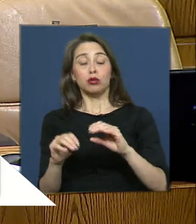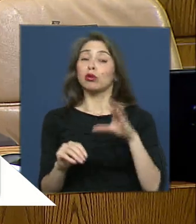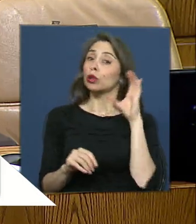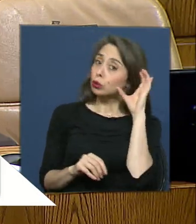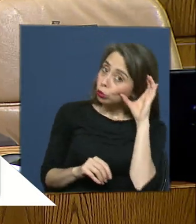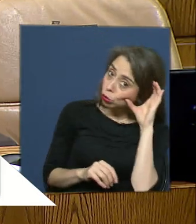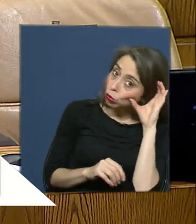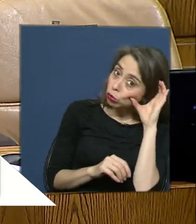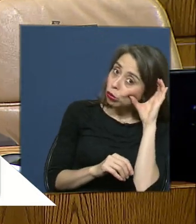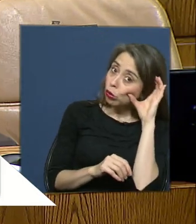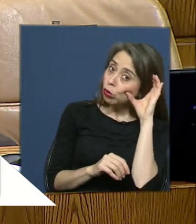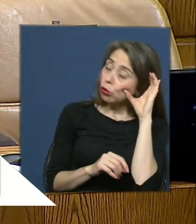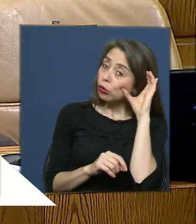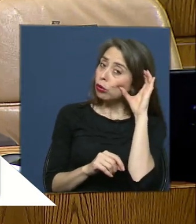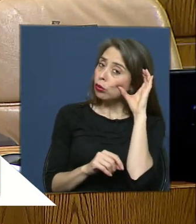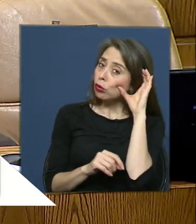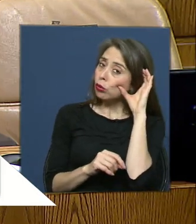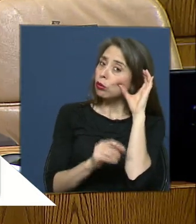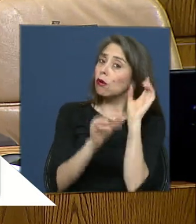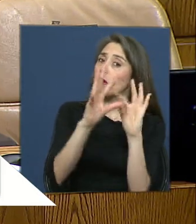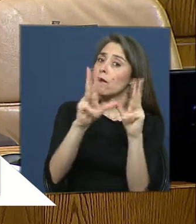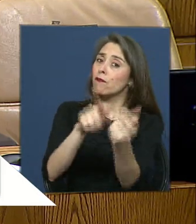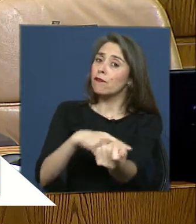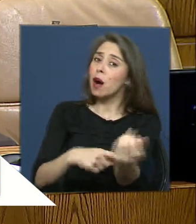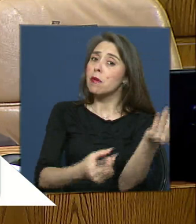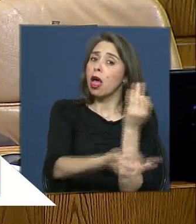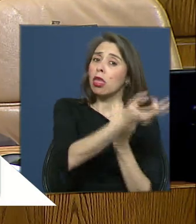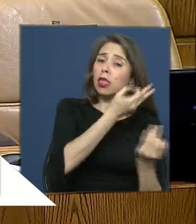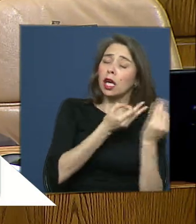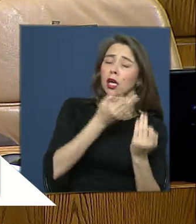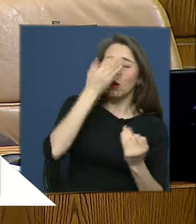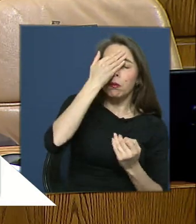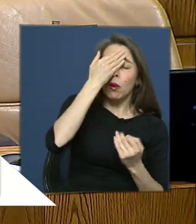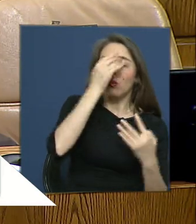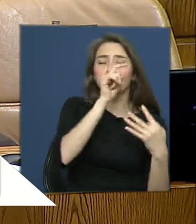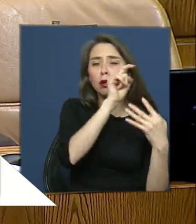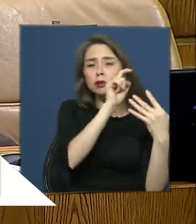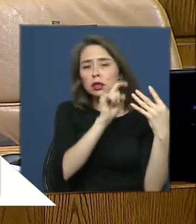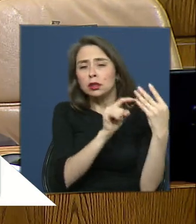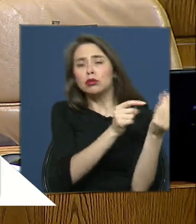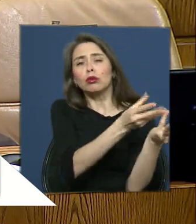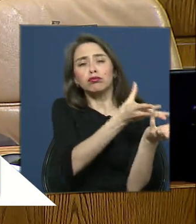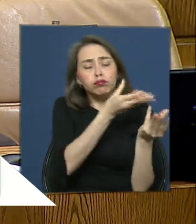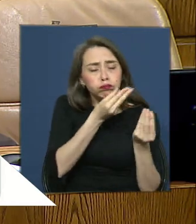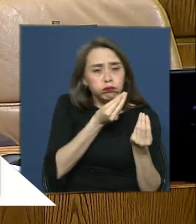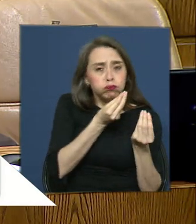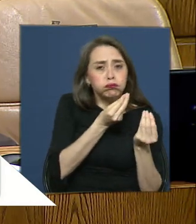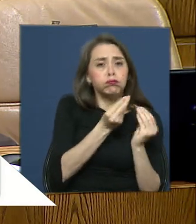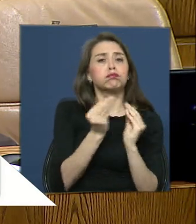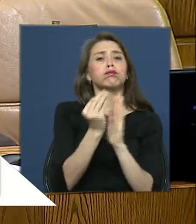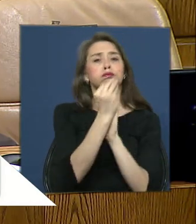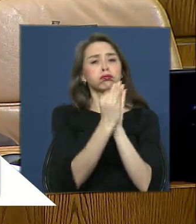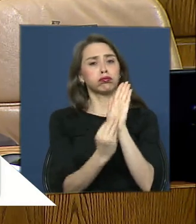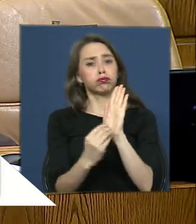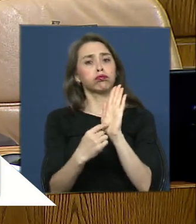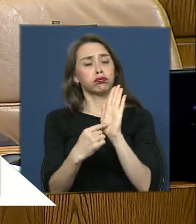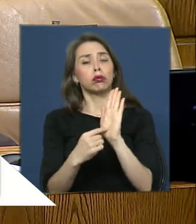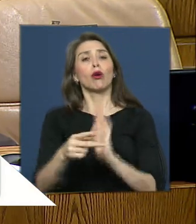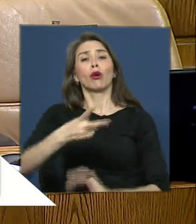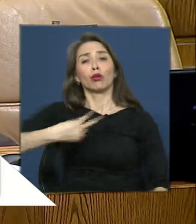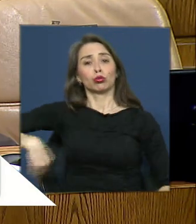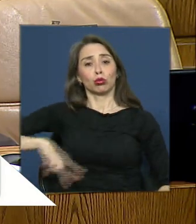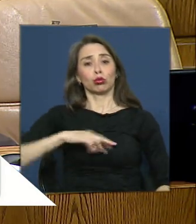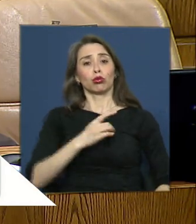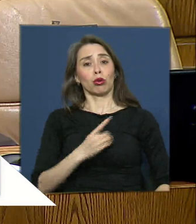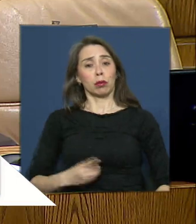casos las propias familias le han manifestado y en otras oportunidades hemos sido también un vehículo para manifestar